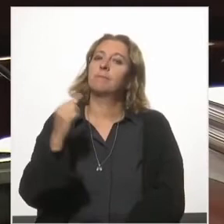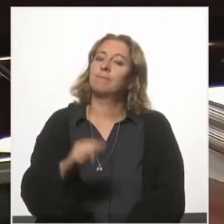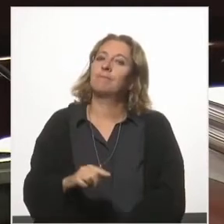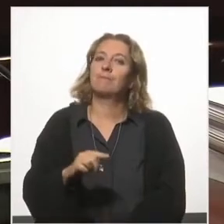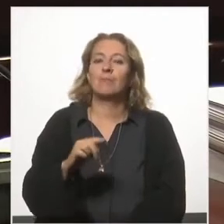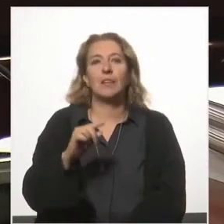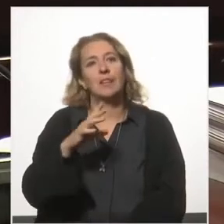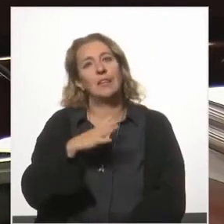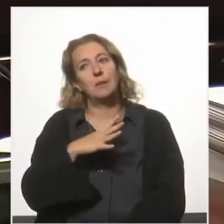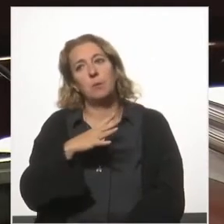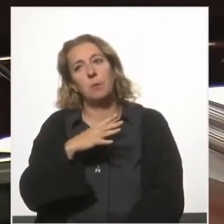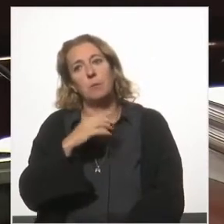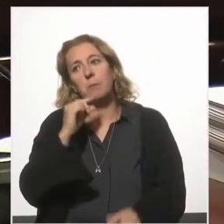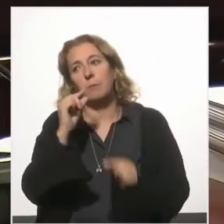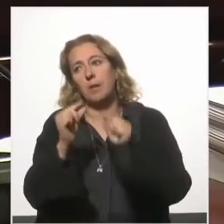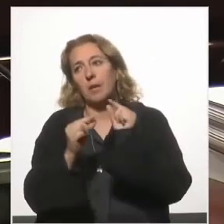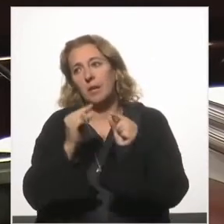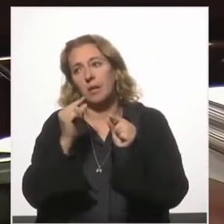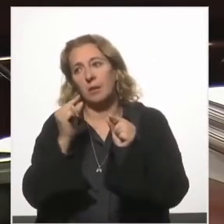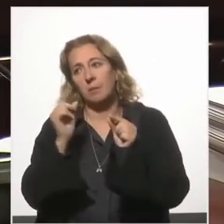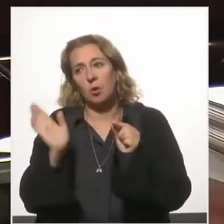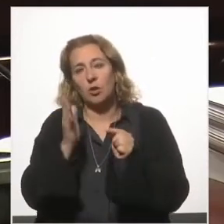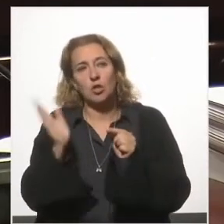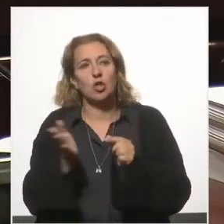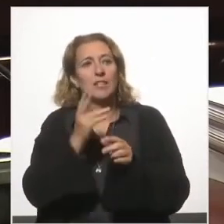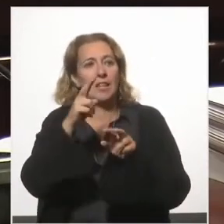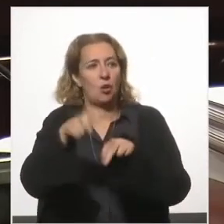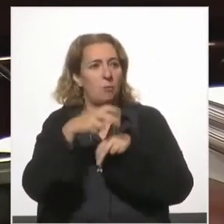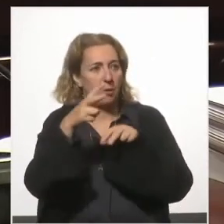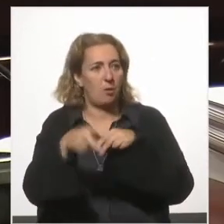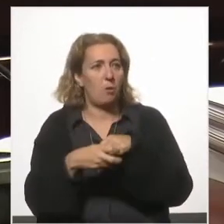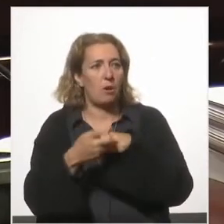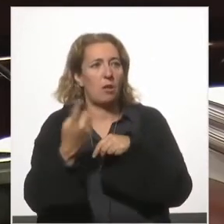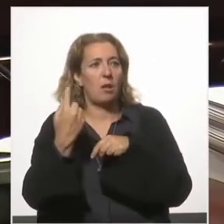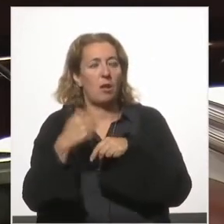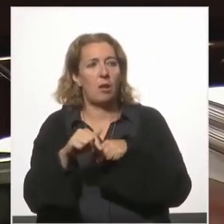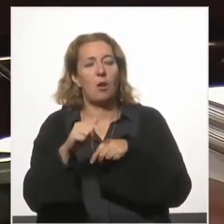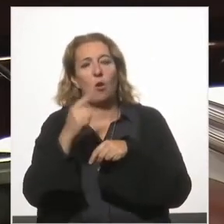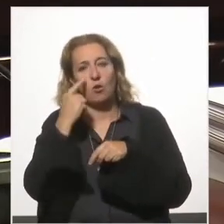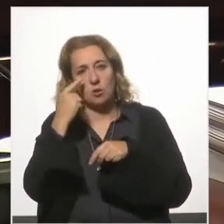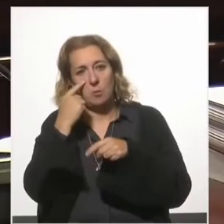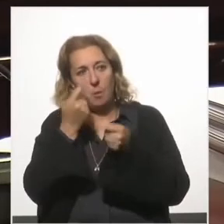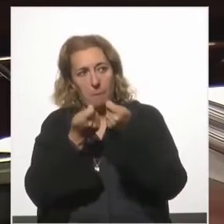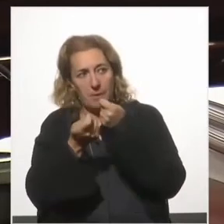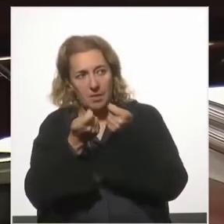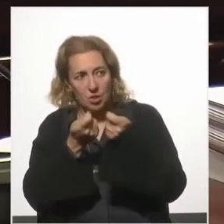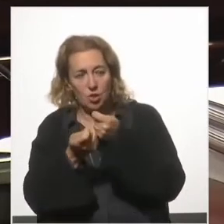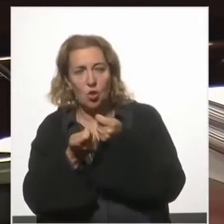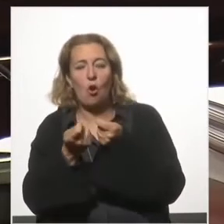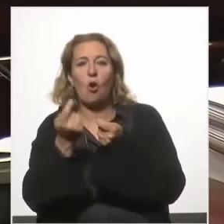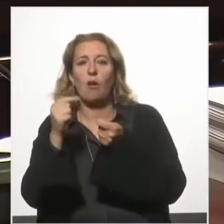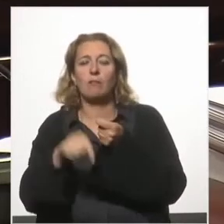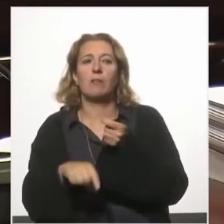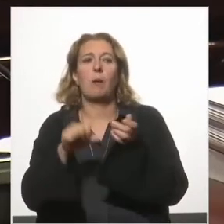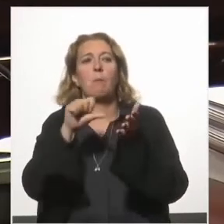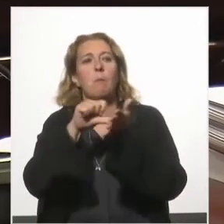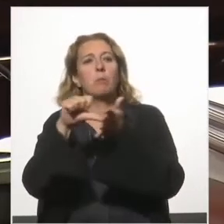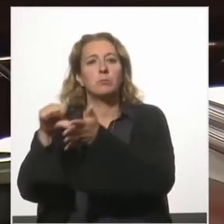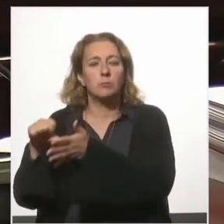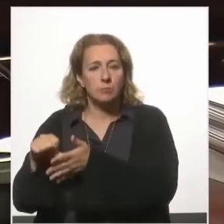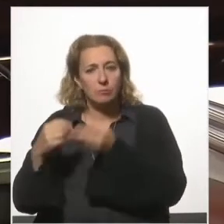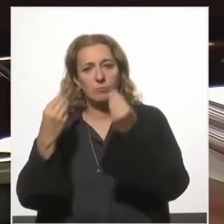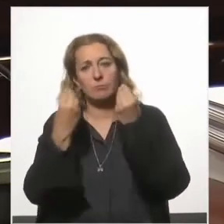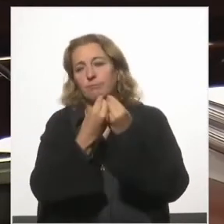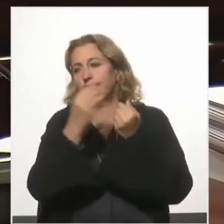tenemos pequeñas explotaciones agropecuarias conocemos la presión que estas multinacionales ejercen sobre